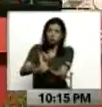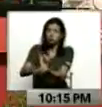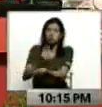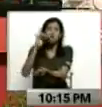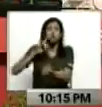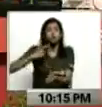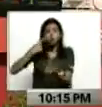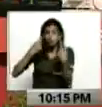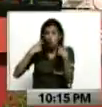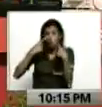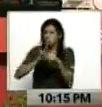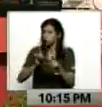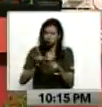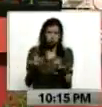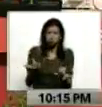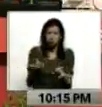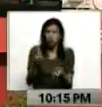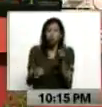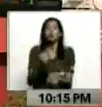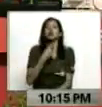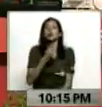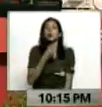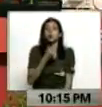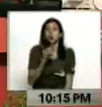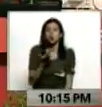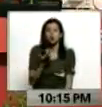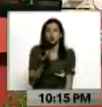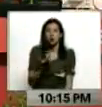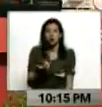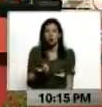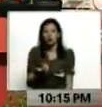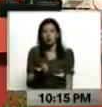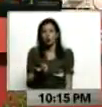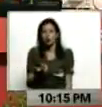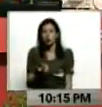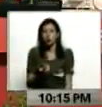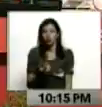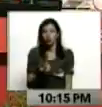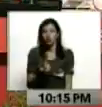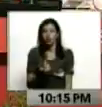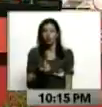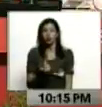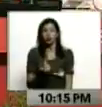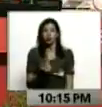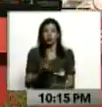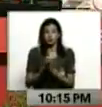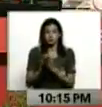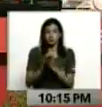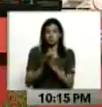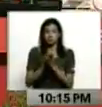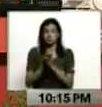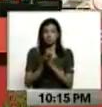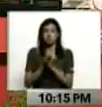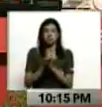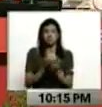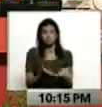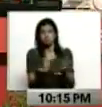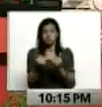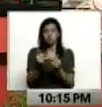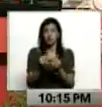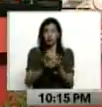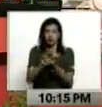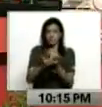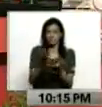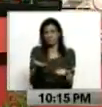nadie Ah porque hay muchos que les gusta este invocar al demonio es una cosa invocar